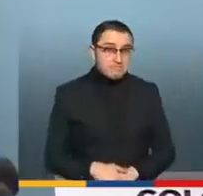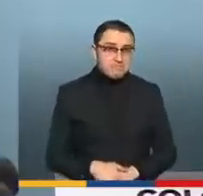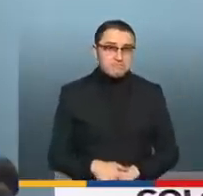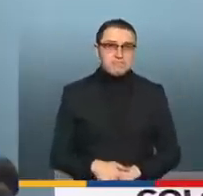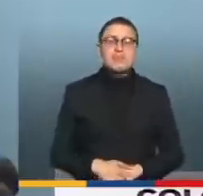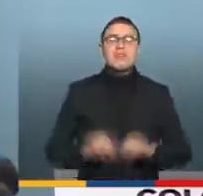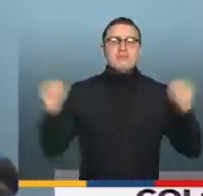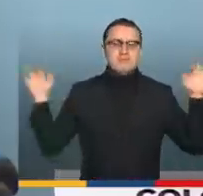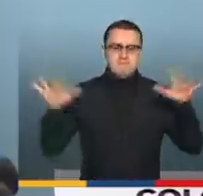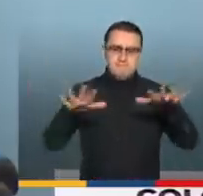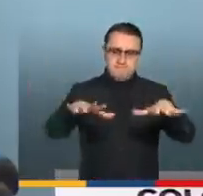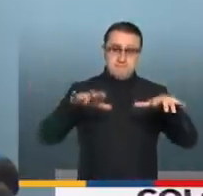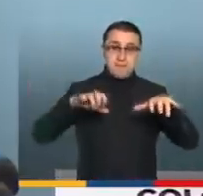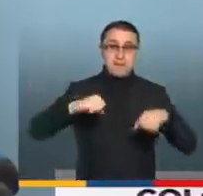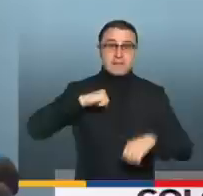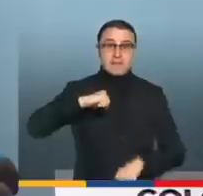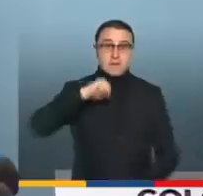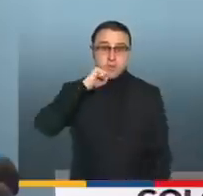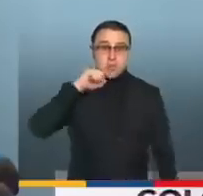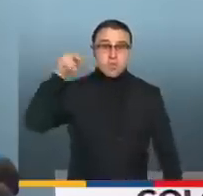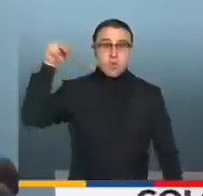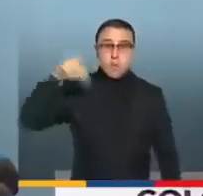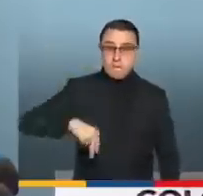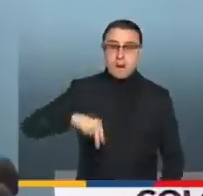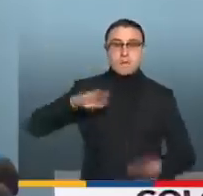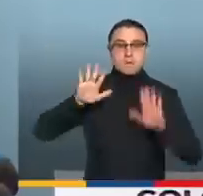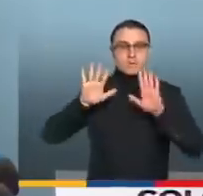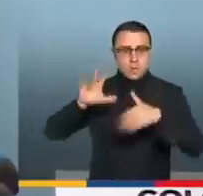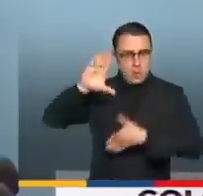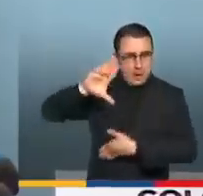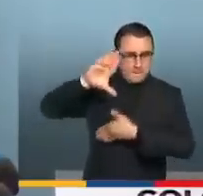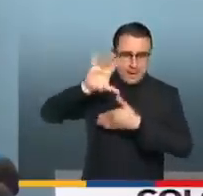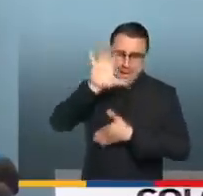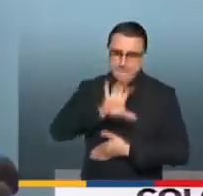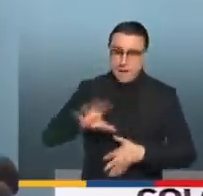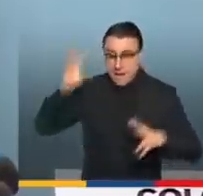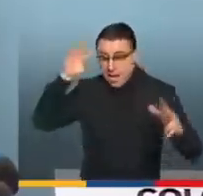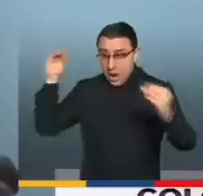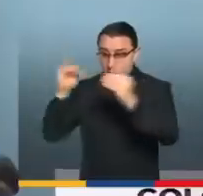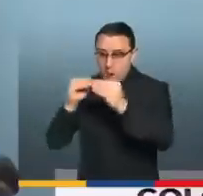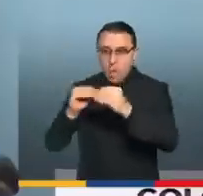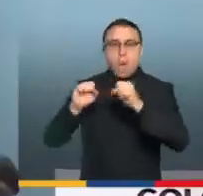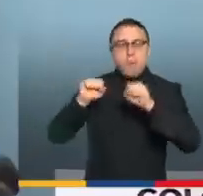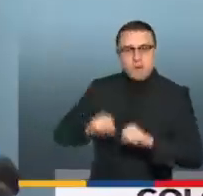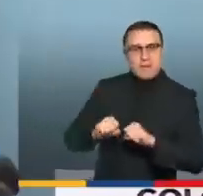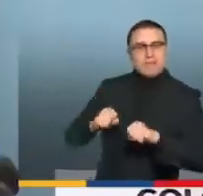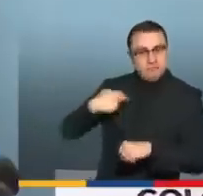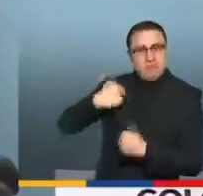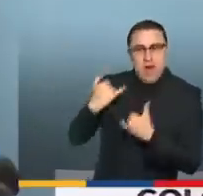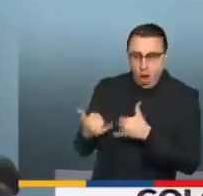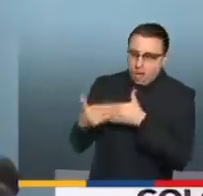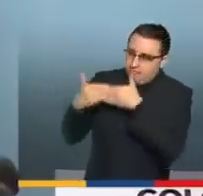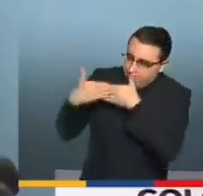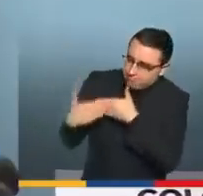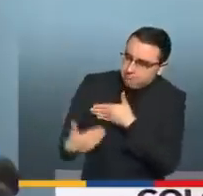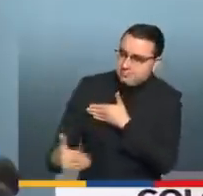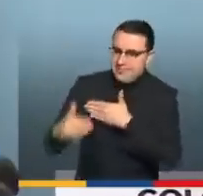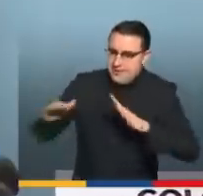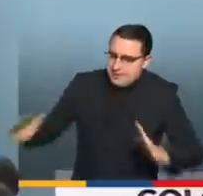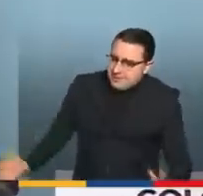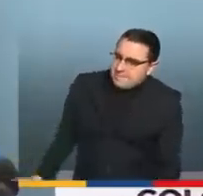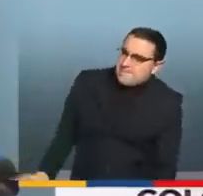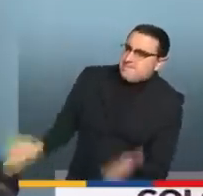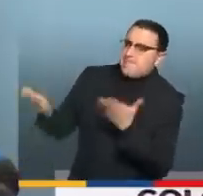Pueblos de los Derechos Humanos del 72 podrá ser enriquecida ahora hacia adelante con